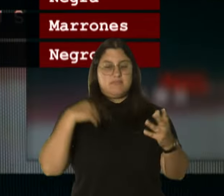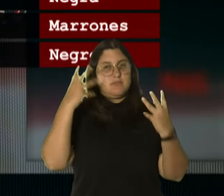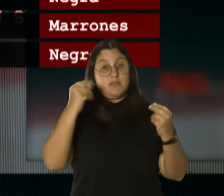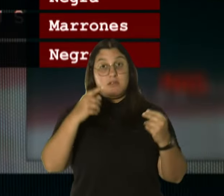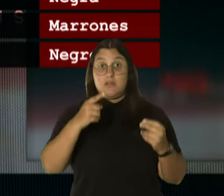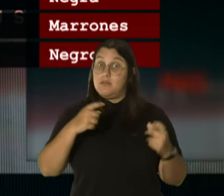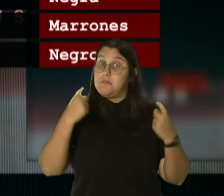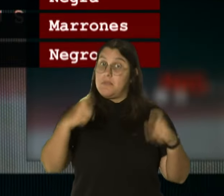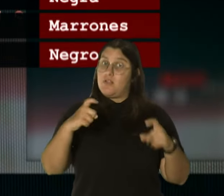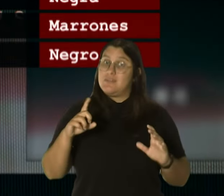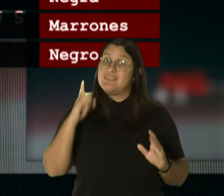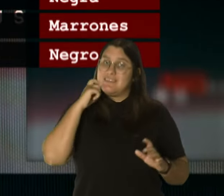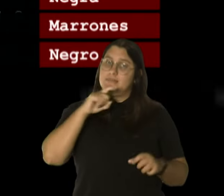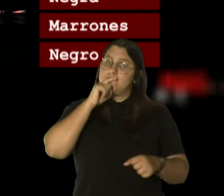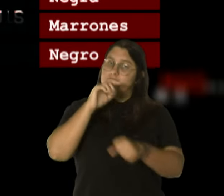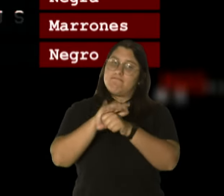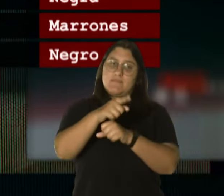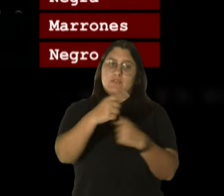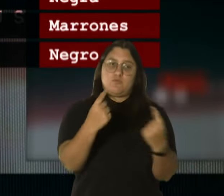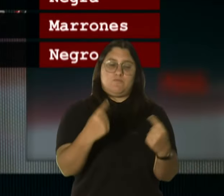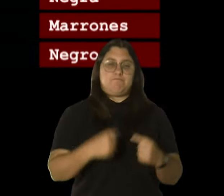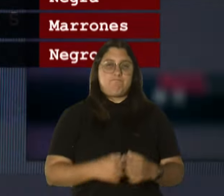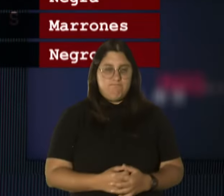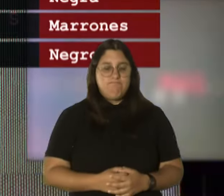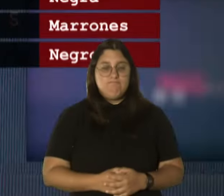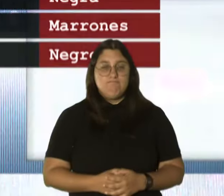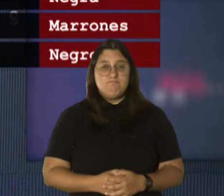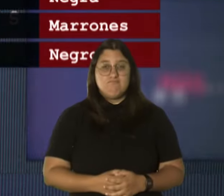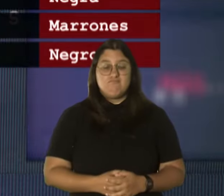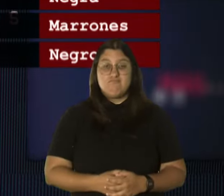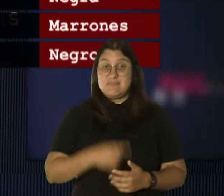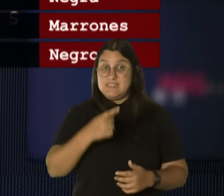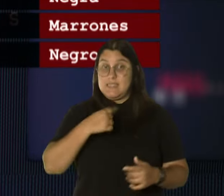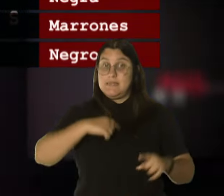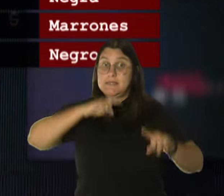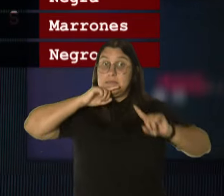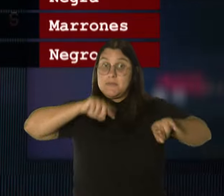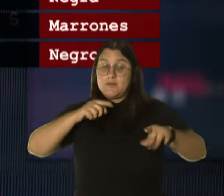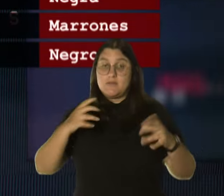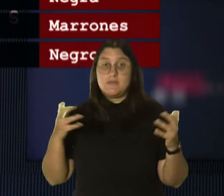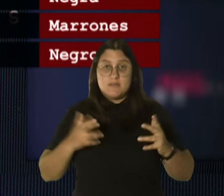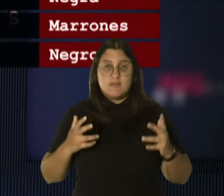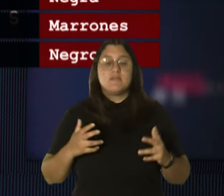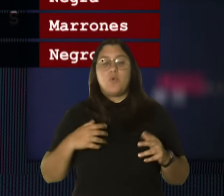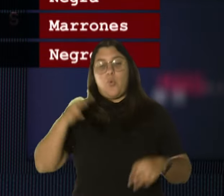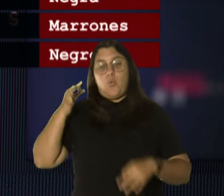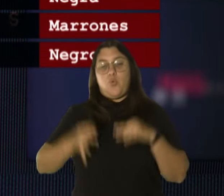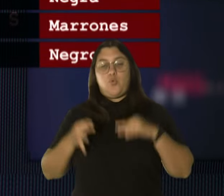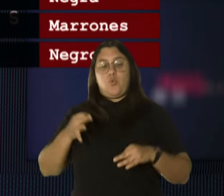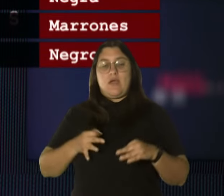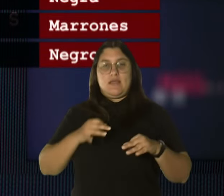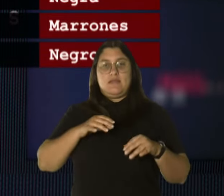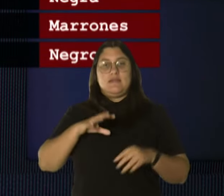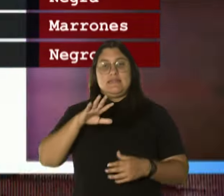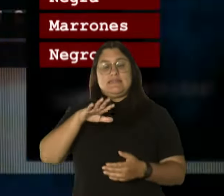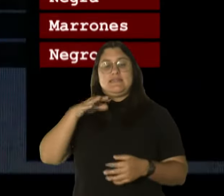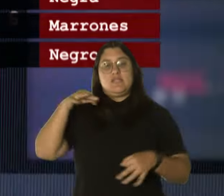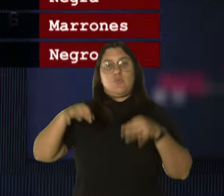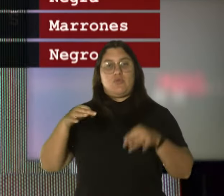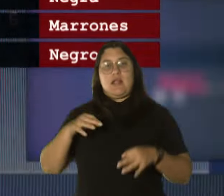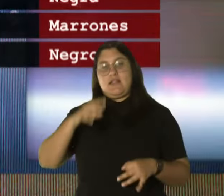tiene que cumplir por lo que hizo contra un pier Escalante p es una orden de arresto expedida por un honorable juez del tribunal de